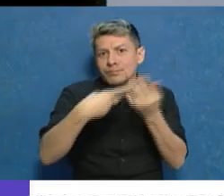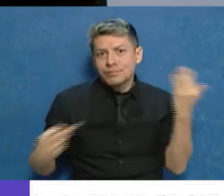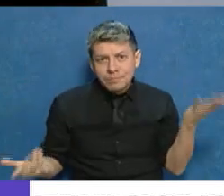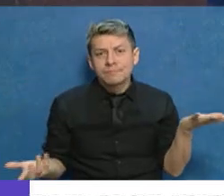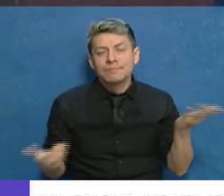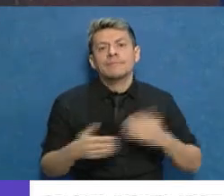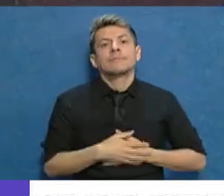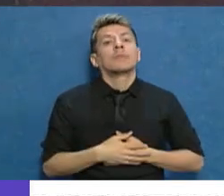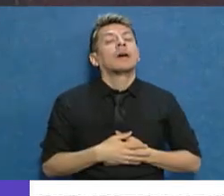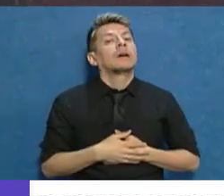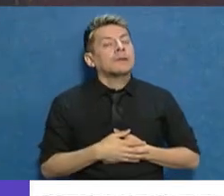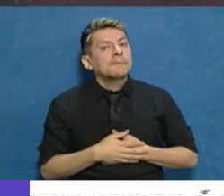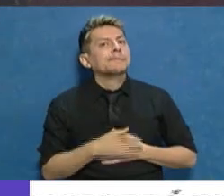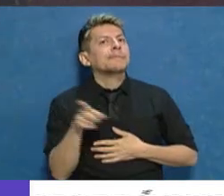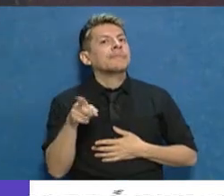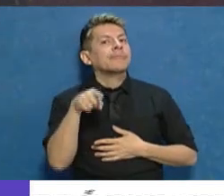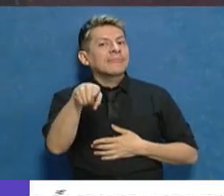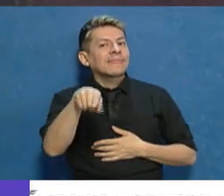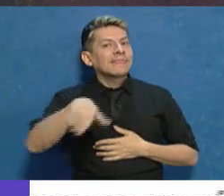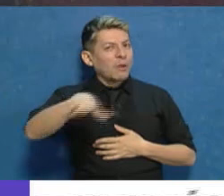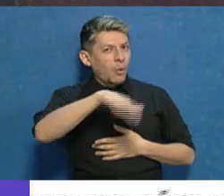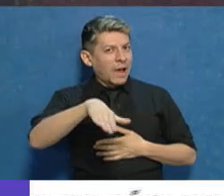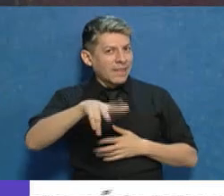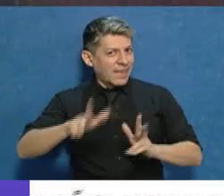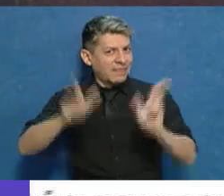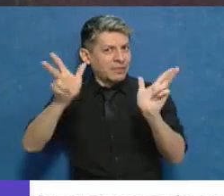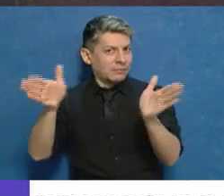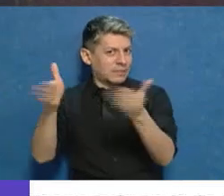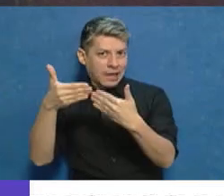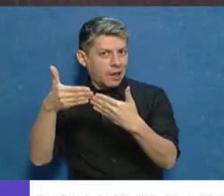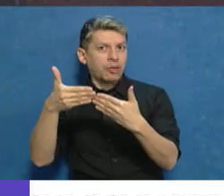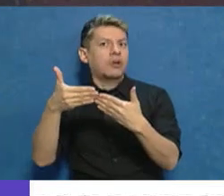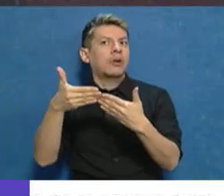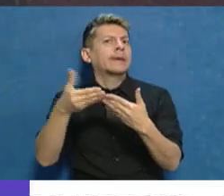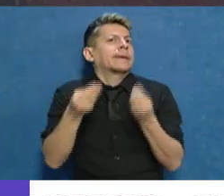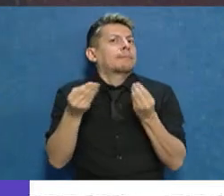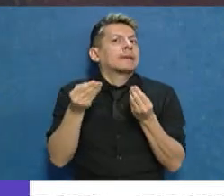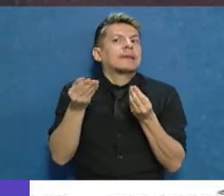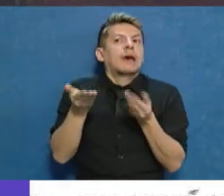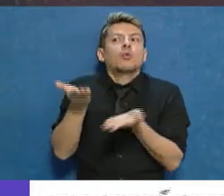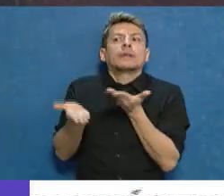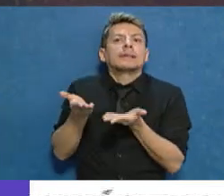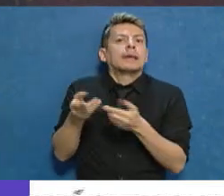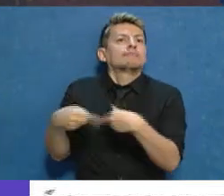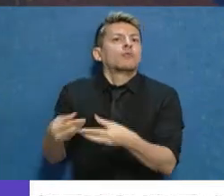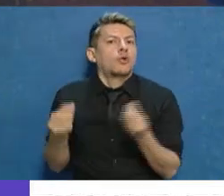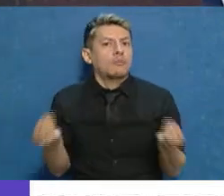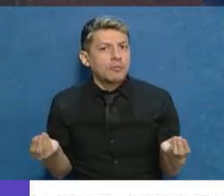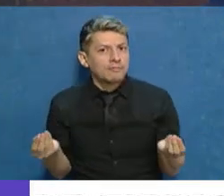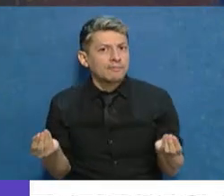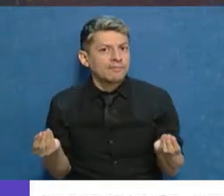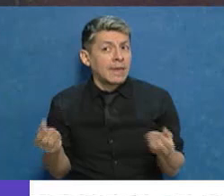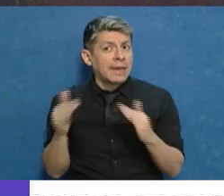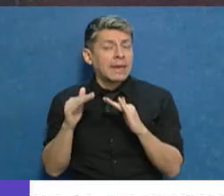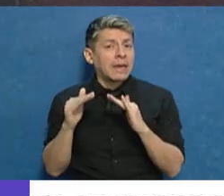pasa con el servicio de justicia en estos lugares en donde se ha decidido el desalojo? ¿Se está prestando de manera remota?